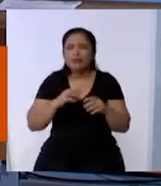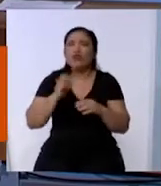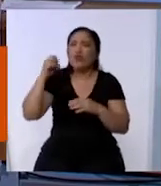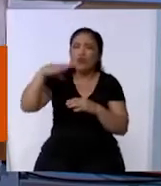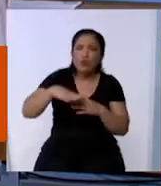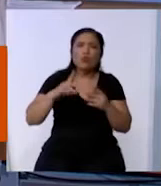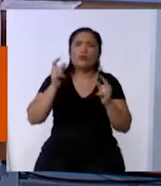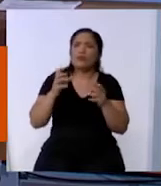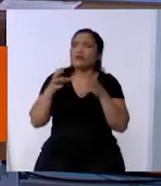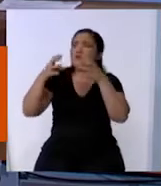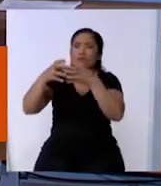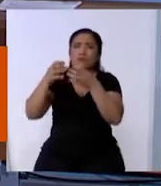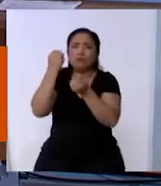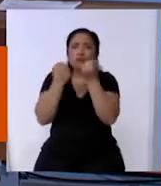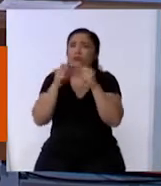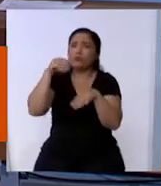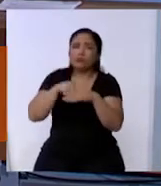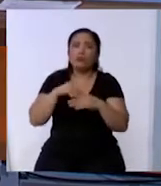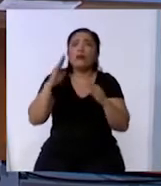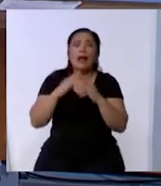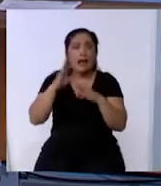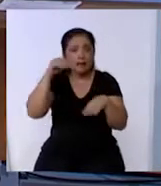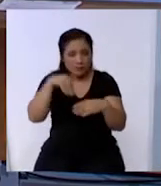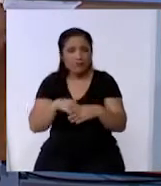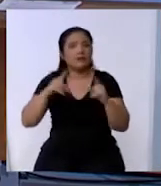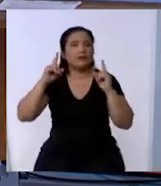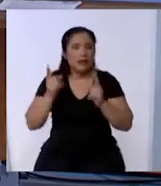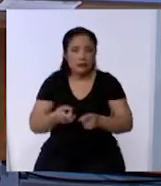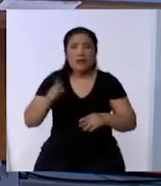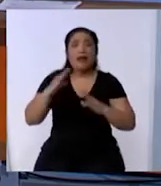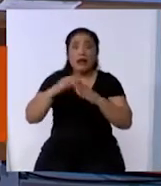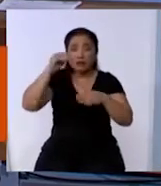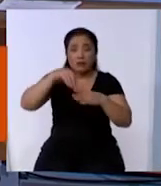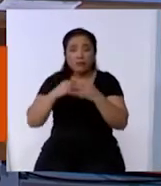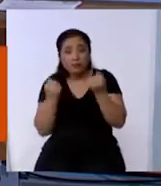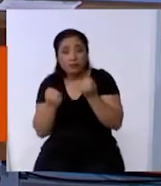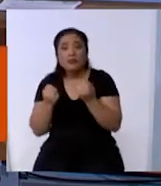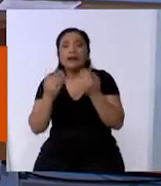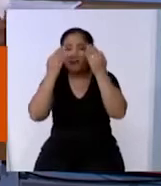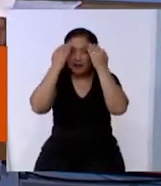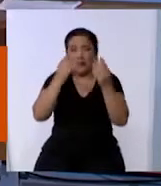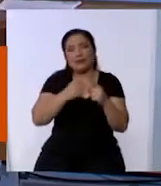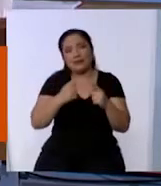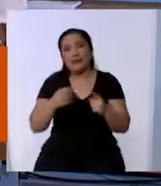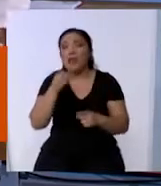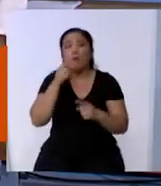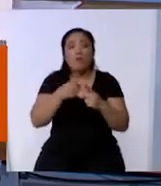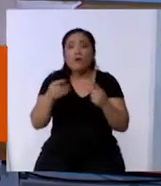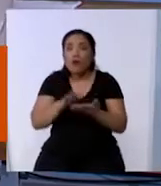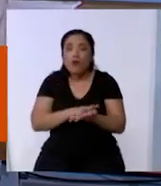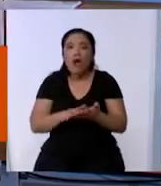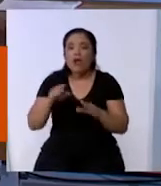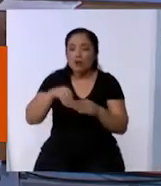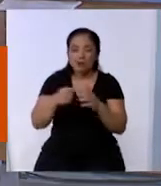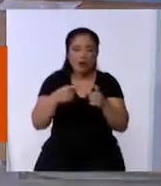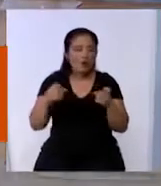las transformaciones que hacemos, sí, sí, en casa, el confort del hogar es gracias a la electricidad. Excelente. Así que, ¿qué hubiésemos hecho si no hubiese electricidad? Muy bien, genial, profe,